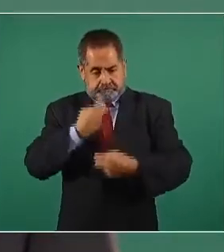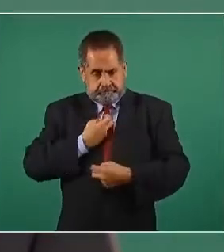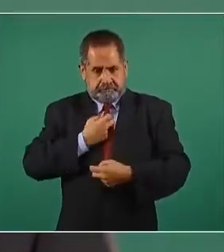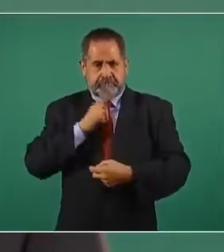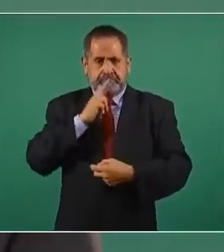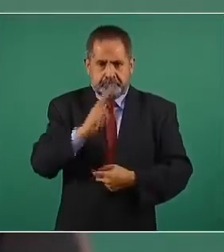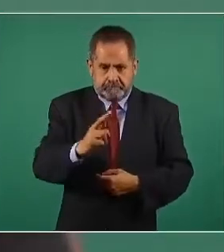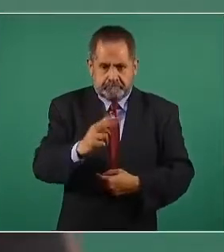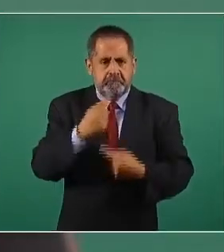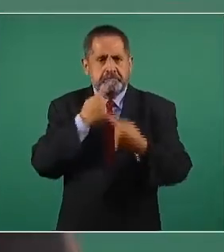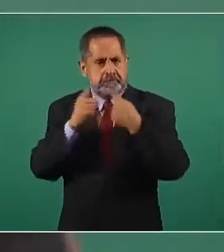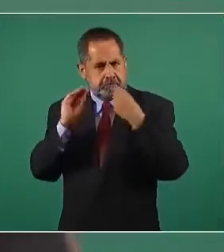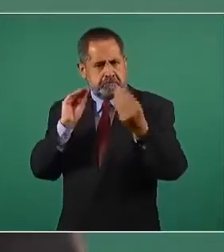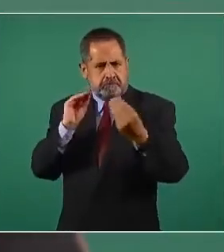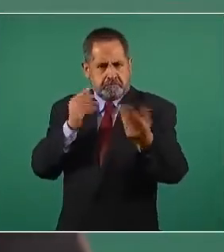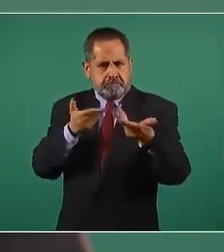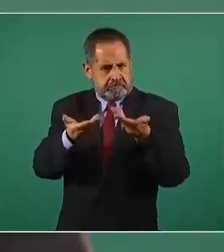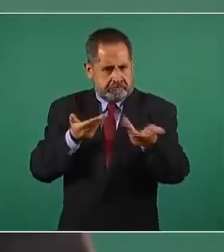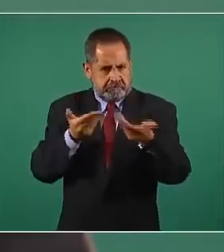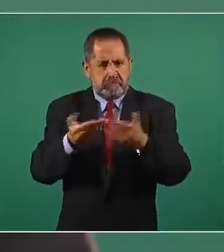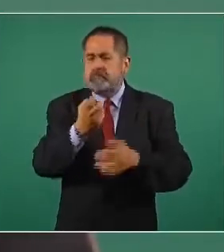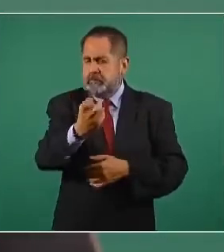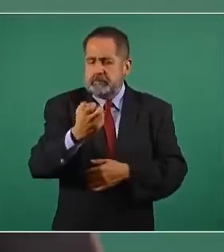y que haya debate,